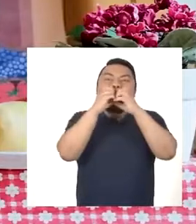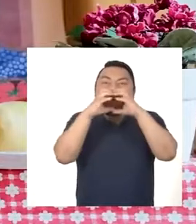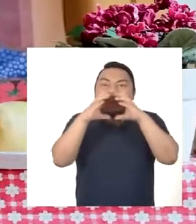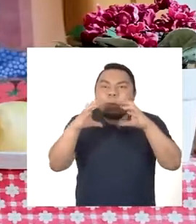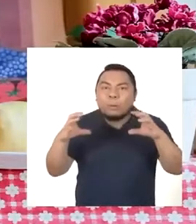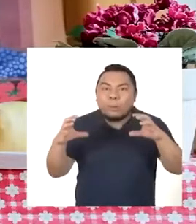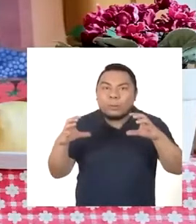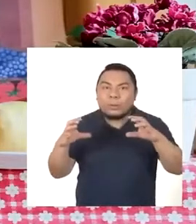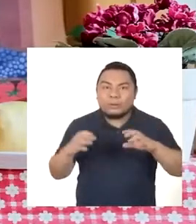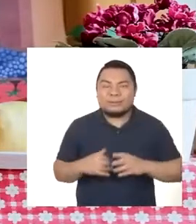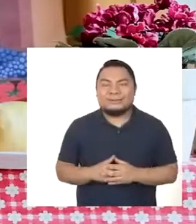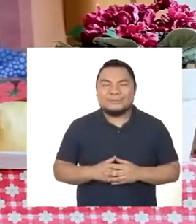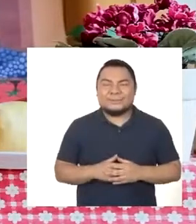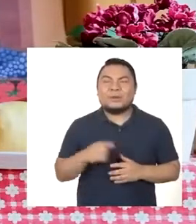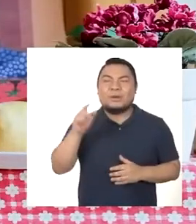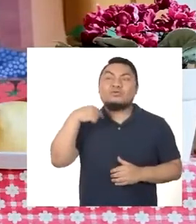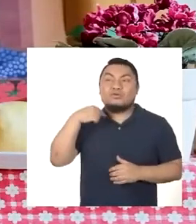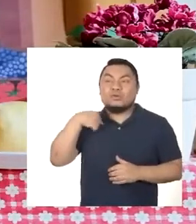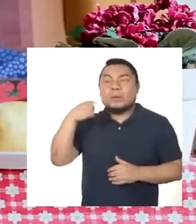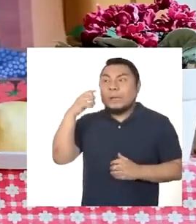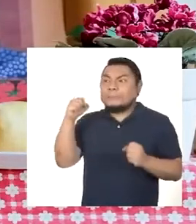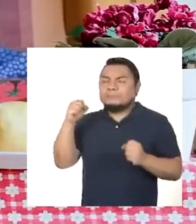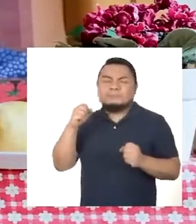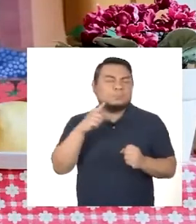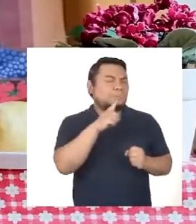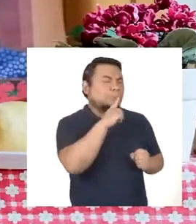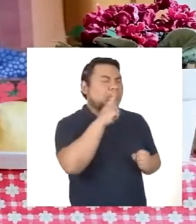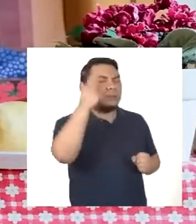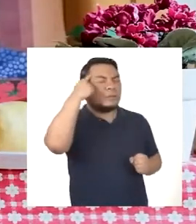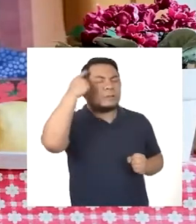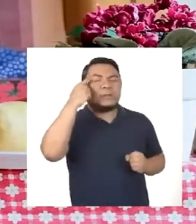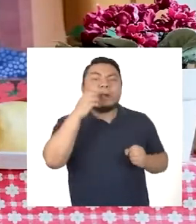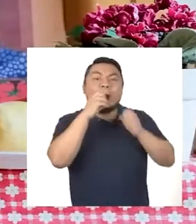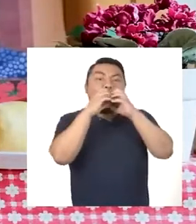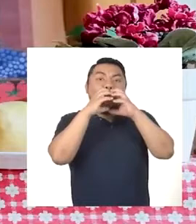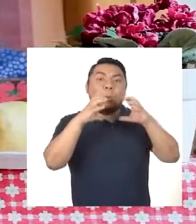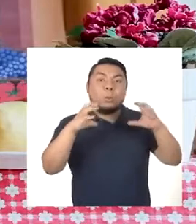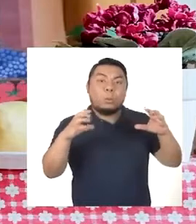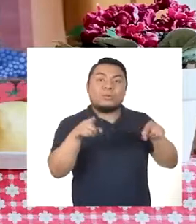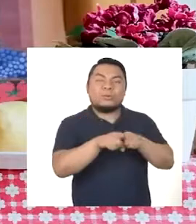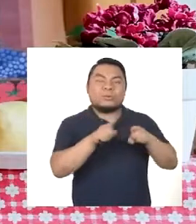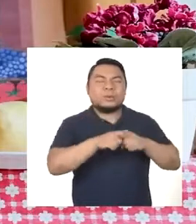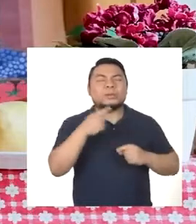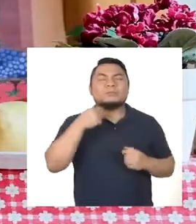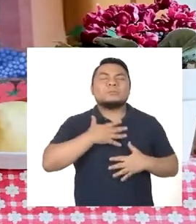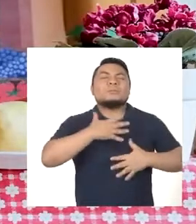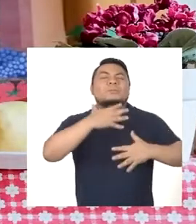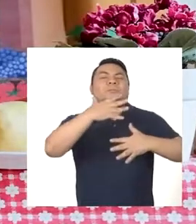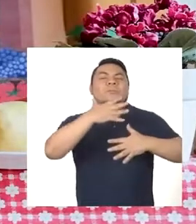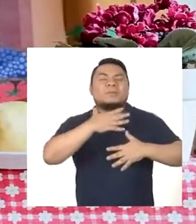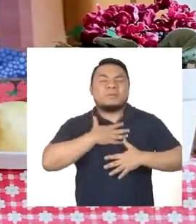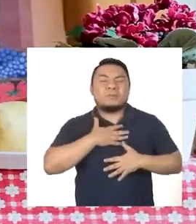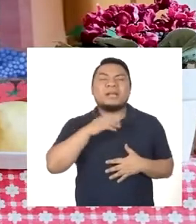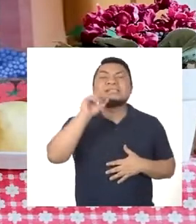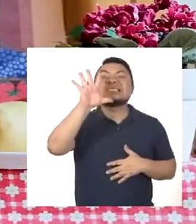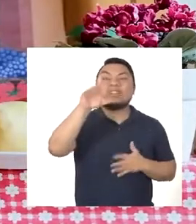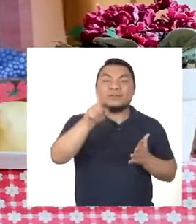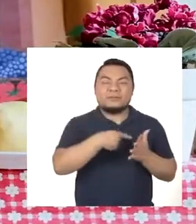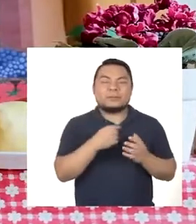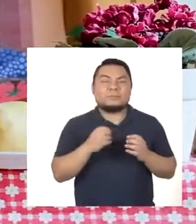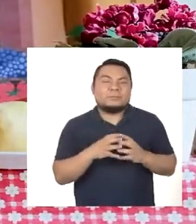Me imagino que soy como un globo y respiro hondo hasta 5. Me inflo